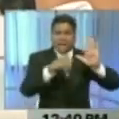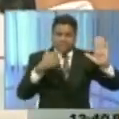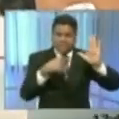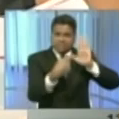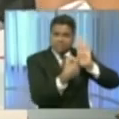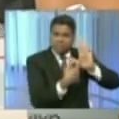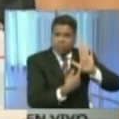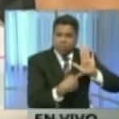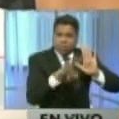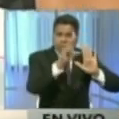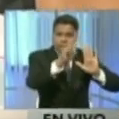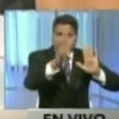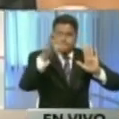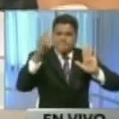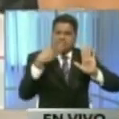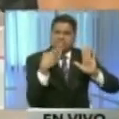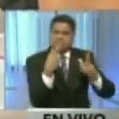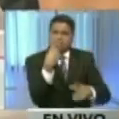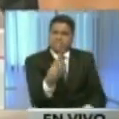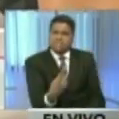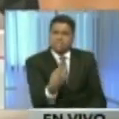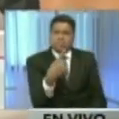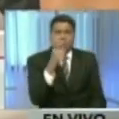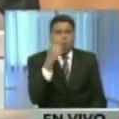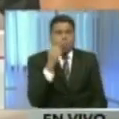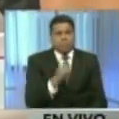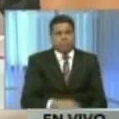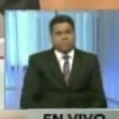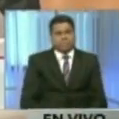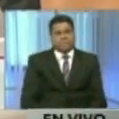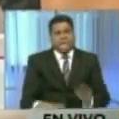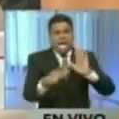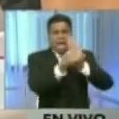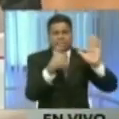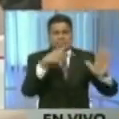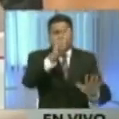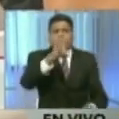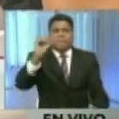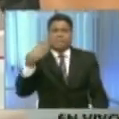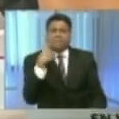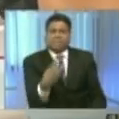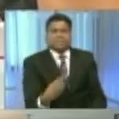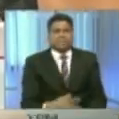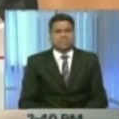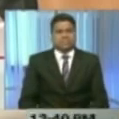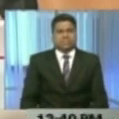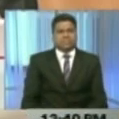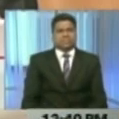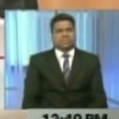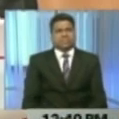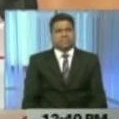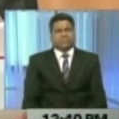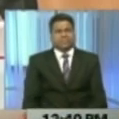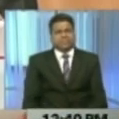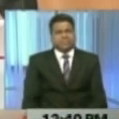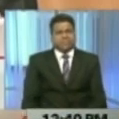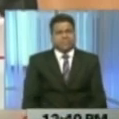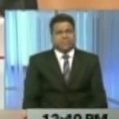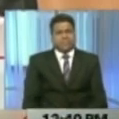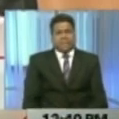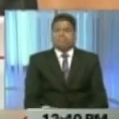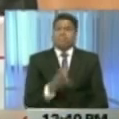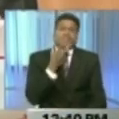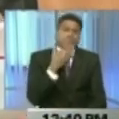invocando este señor. Artículo 20 de la Carta Democrática Interamericana. En